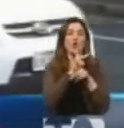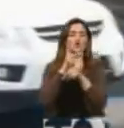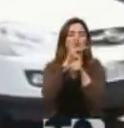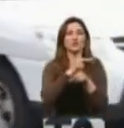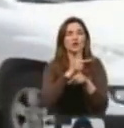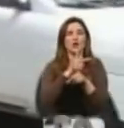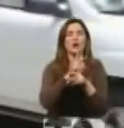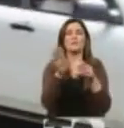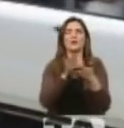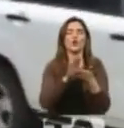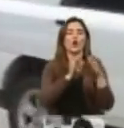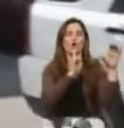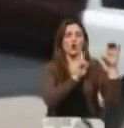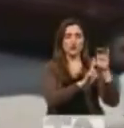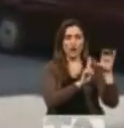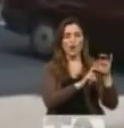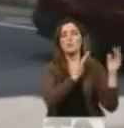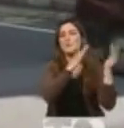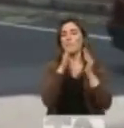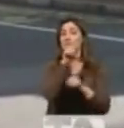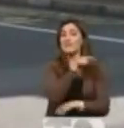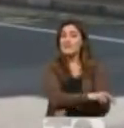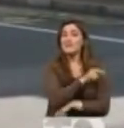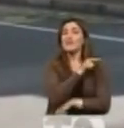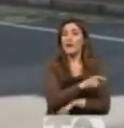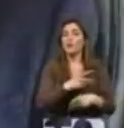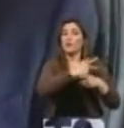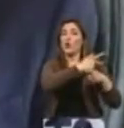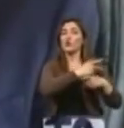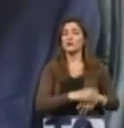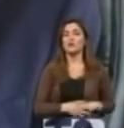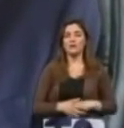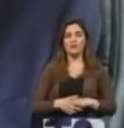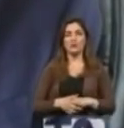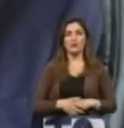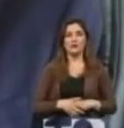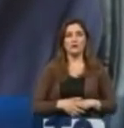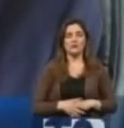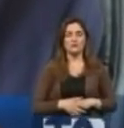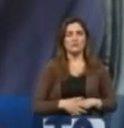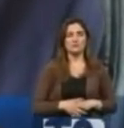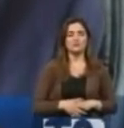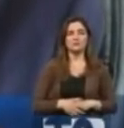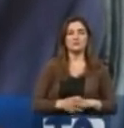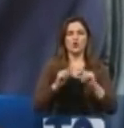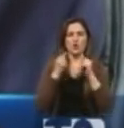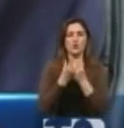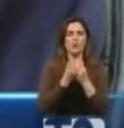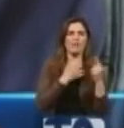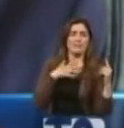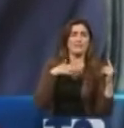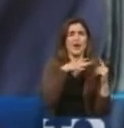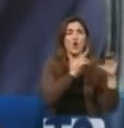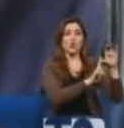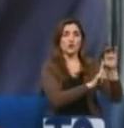Ciudadana Transitorio. Es a ese organismo, aseguran, al que hay que proteger. Comienzan los cañones de esta mafia a atacar al Consejo